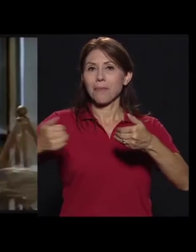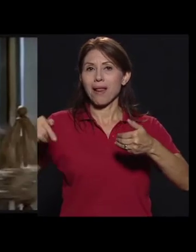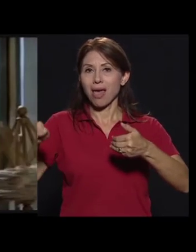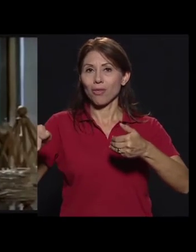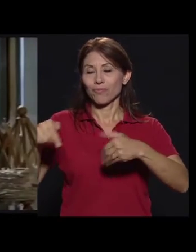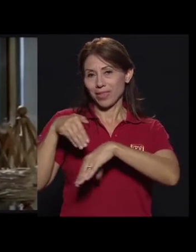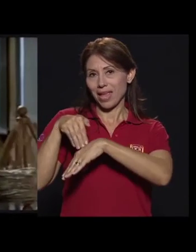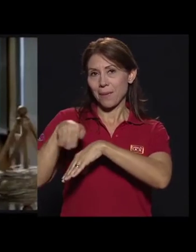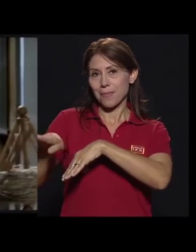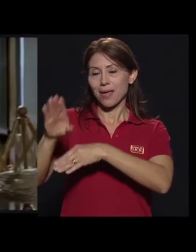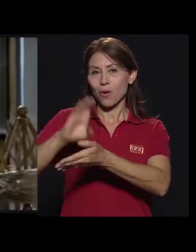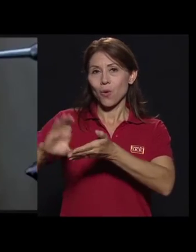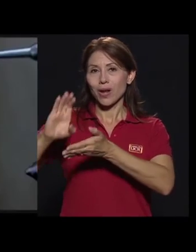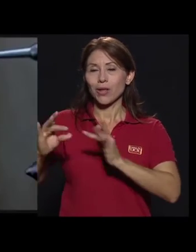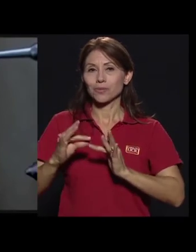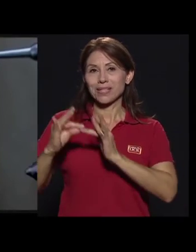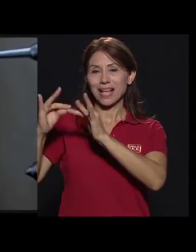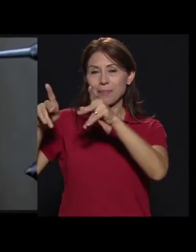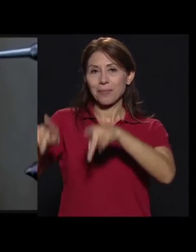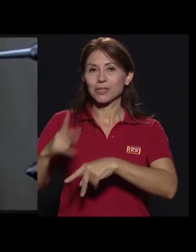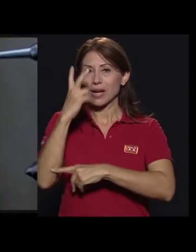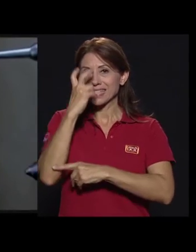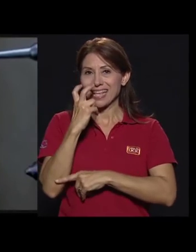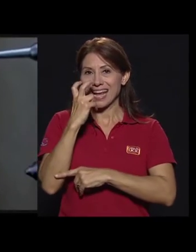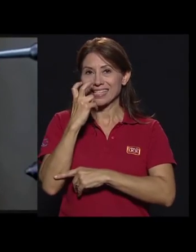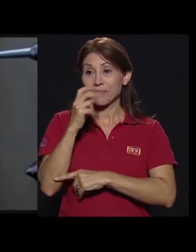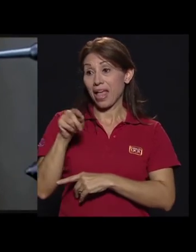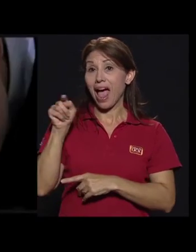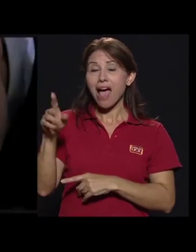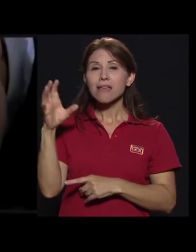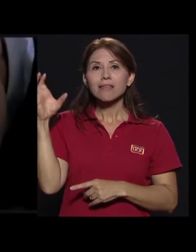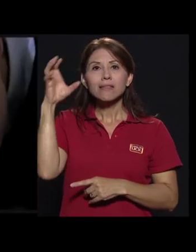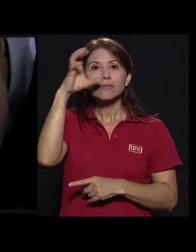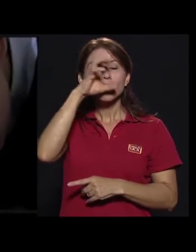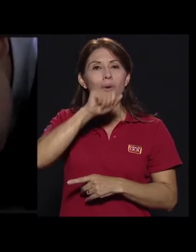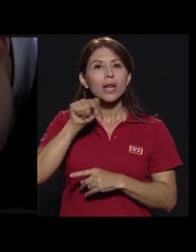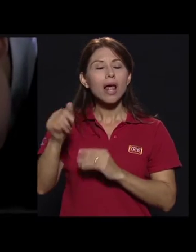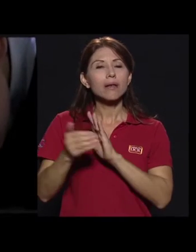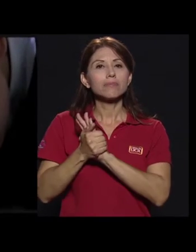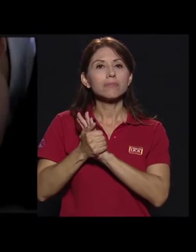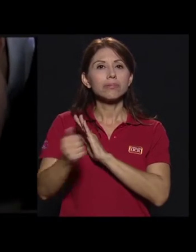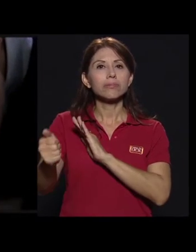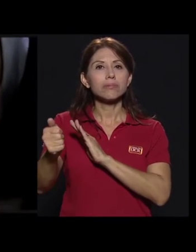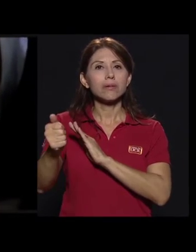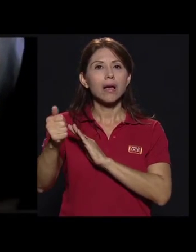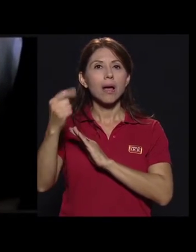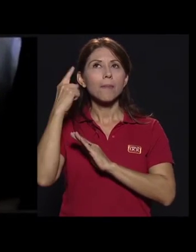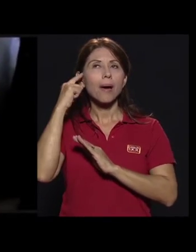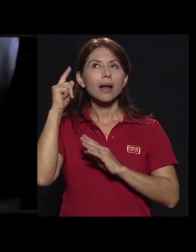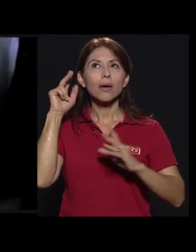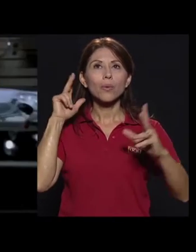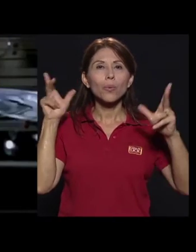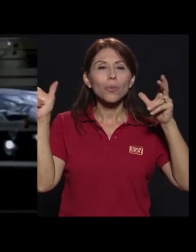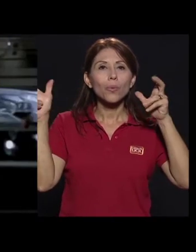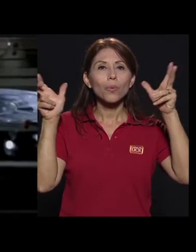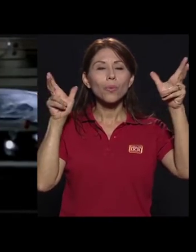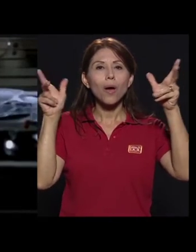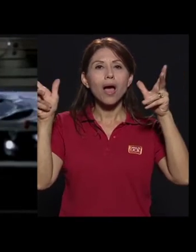para personas ciegas. Allí, Mirko descubrirá que tiene talento para crear historias a través del sonido.